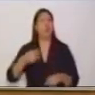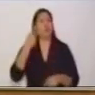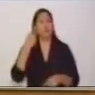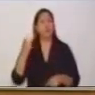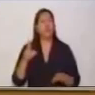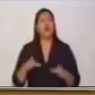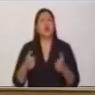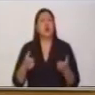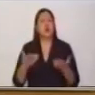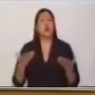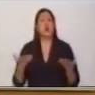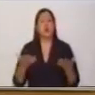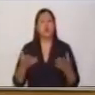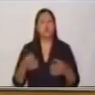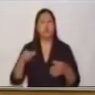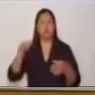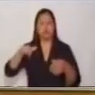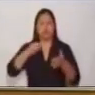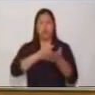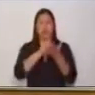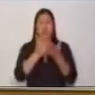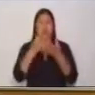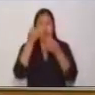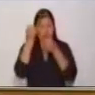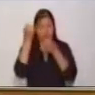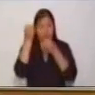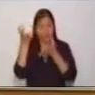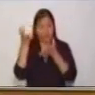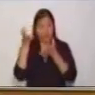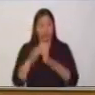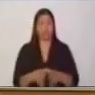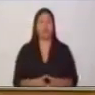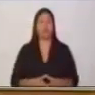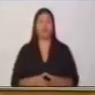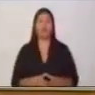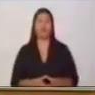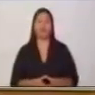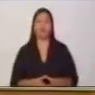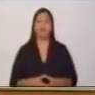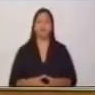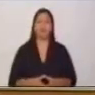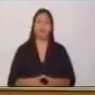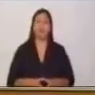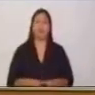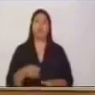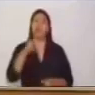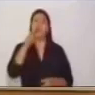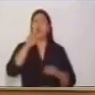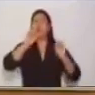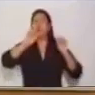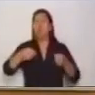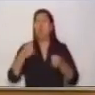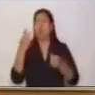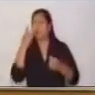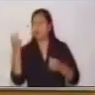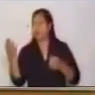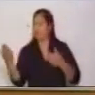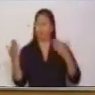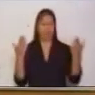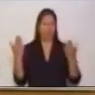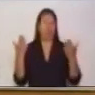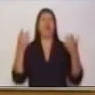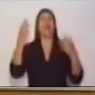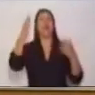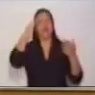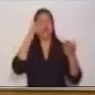del texto informativo, para que tú ya puedas irlos distinguiendo conforme tus lecturas. Vamos a empezar